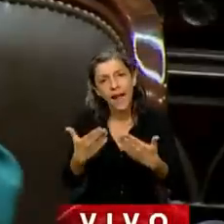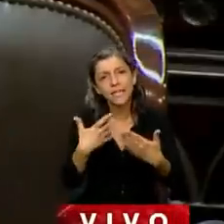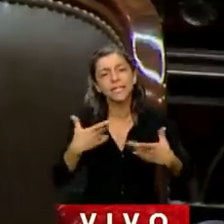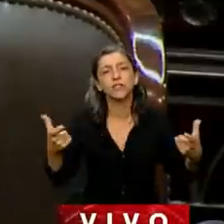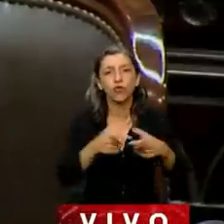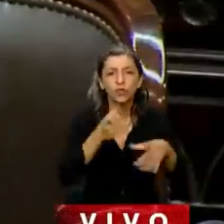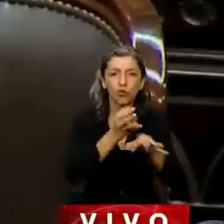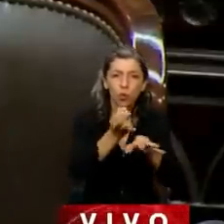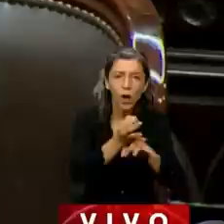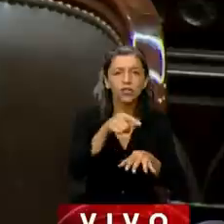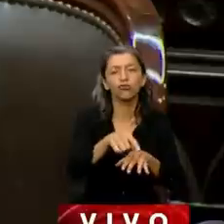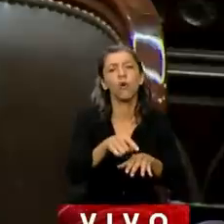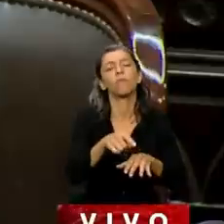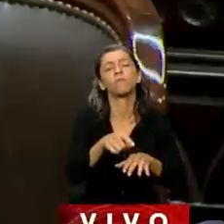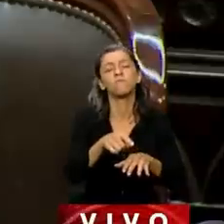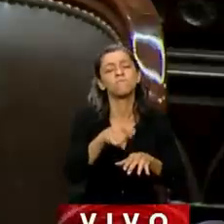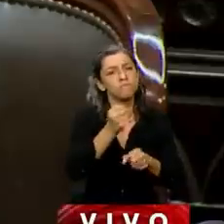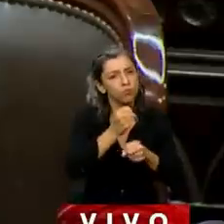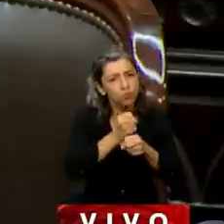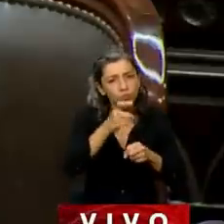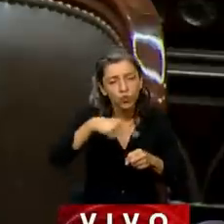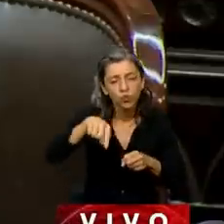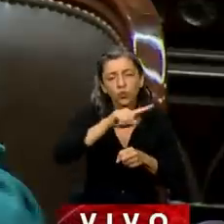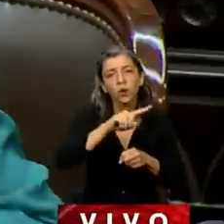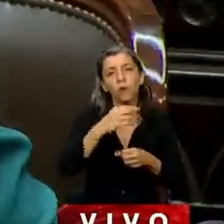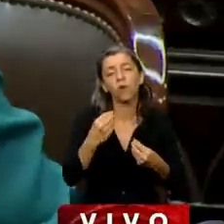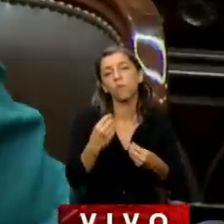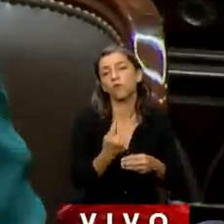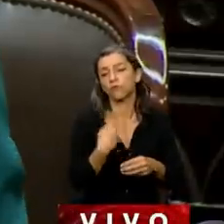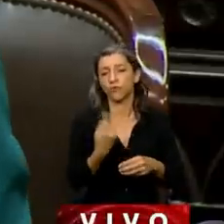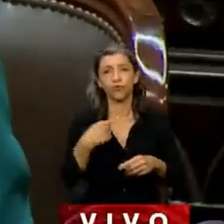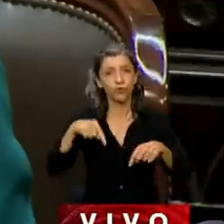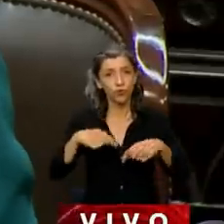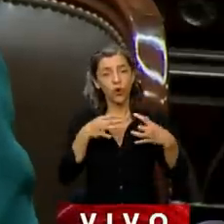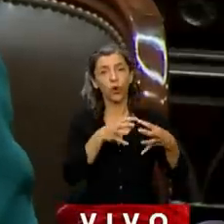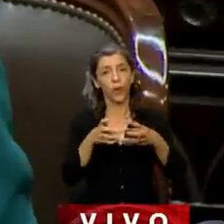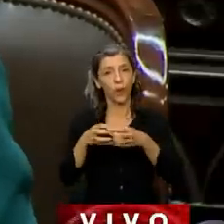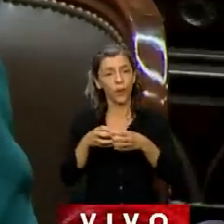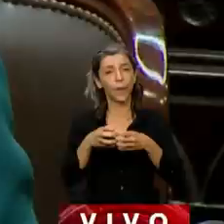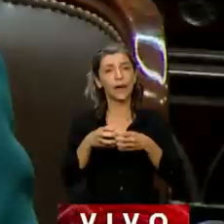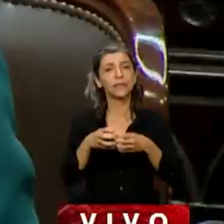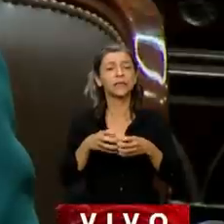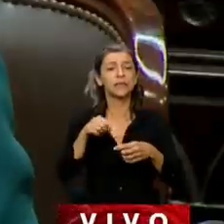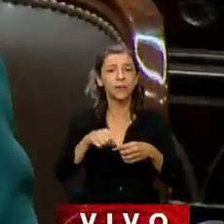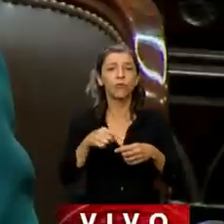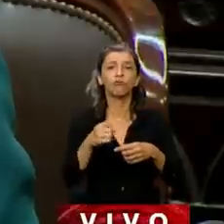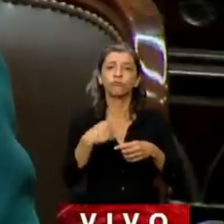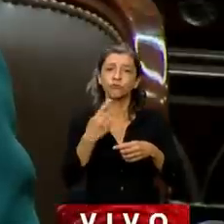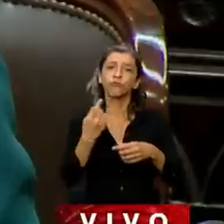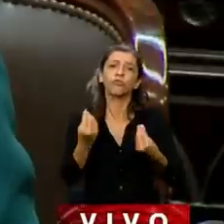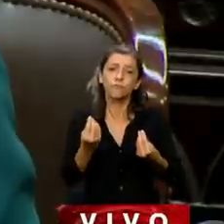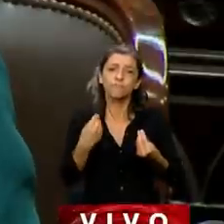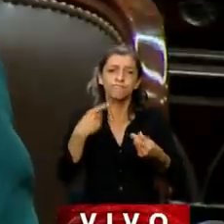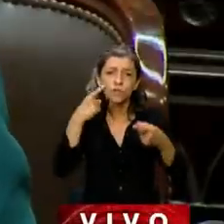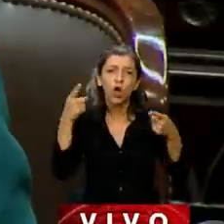Educación el trabajo llevado adelante, ya que lo que estamos tratando hoy es una mejora en la